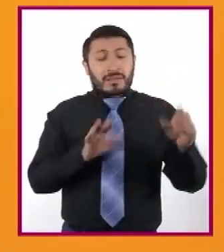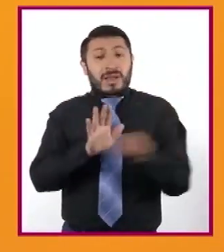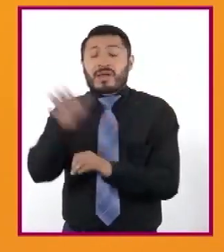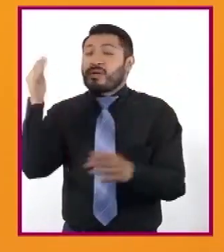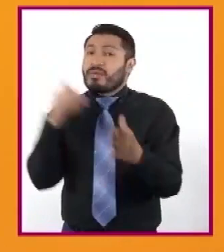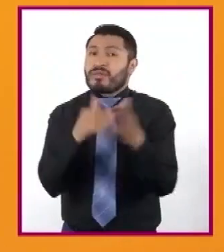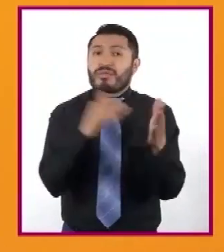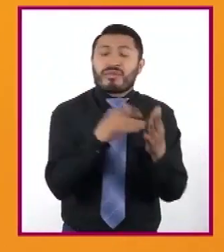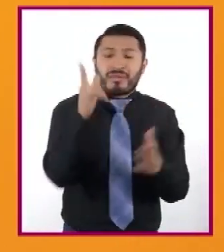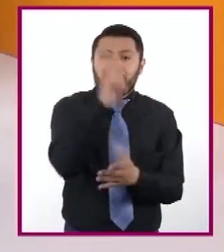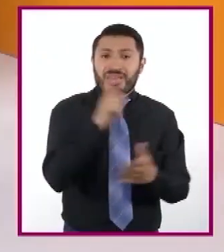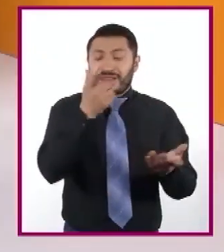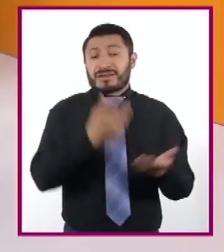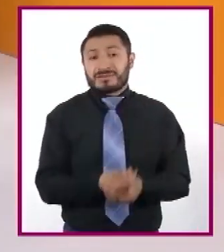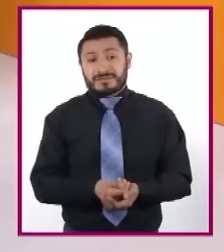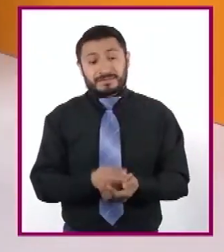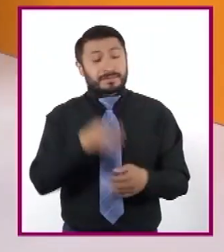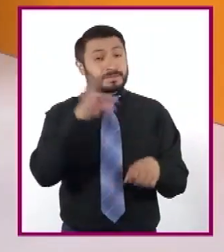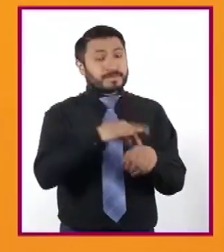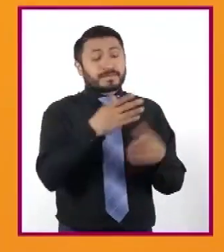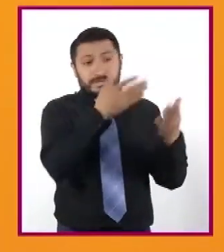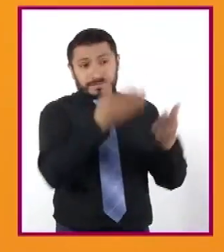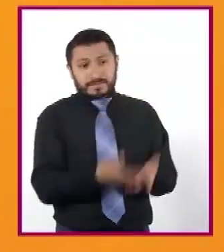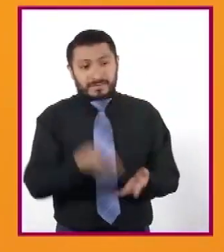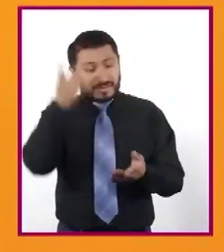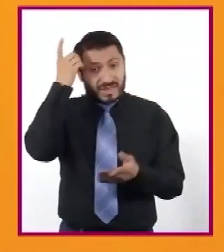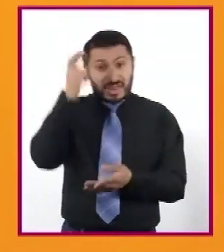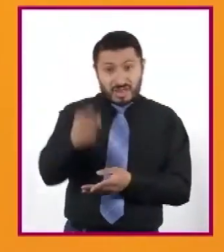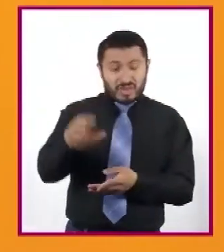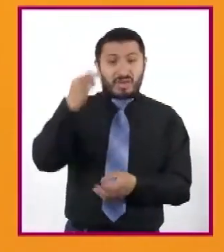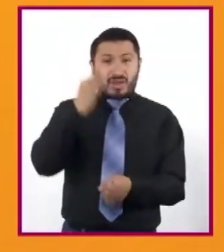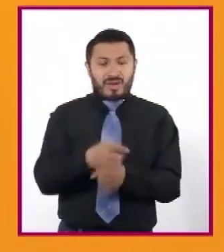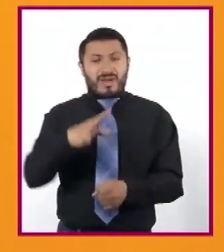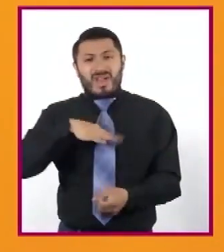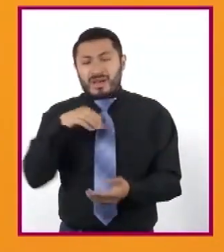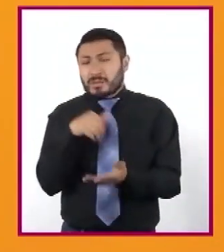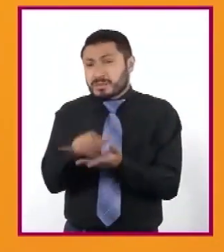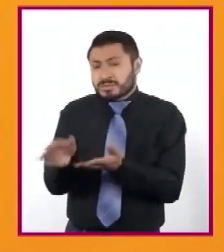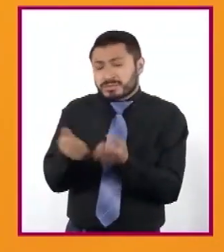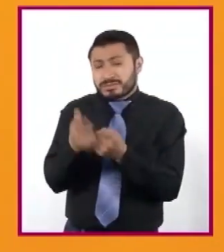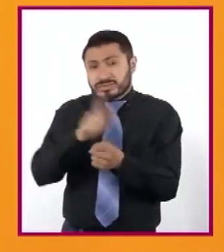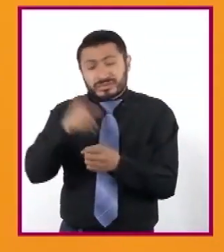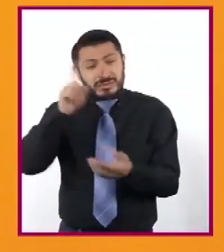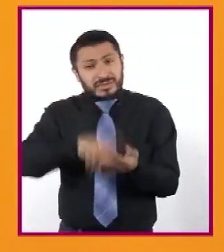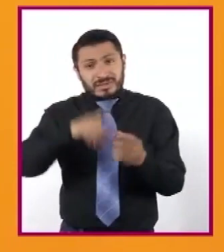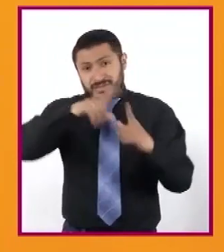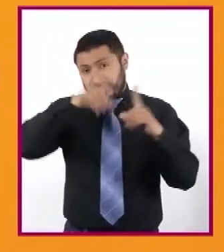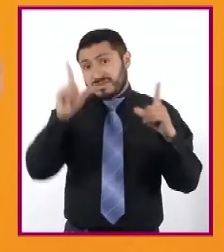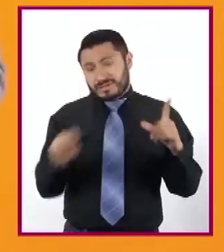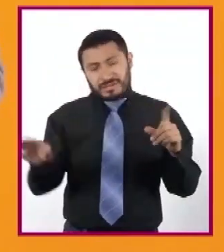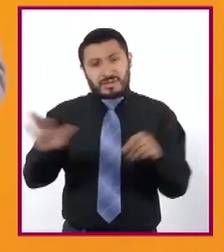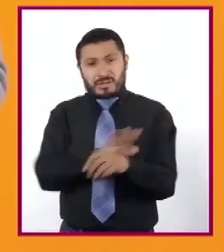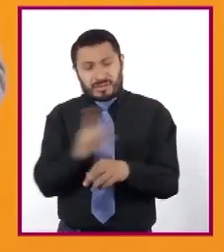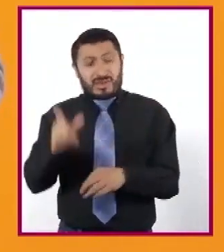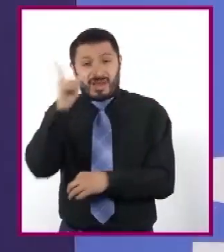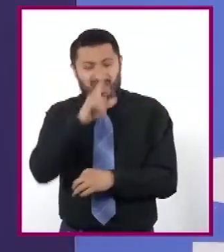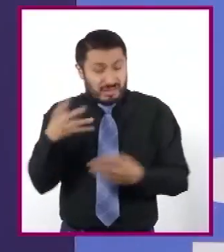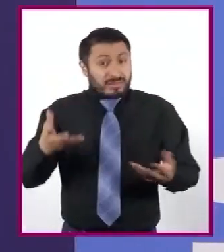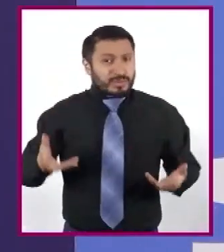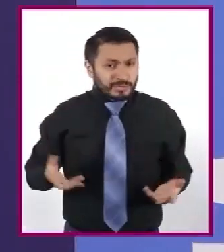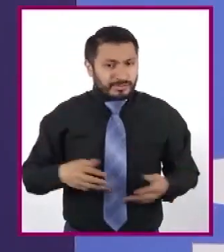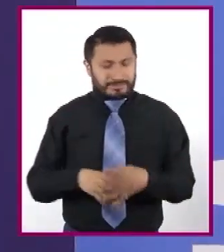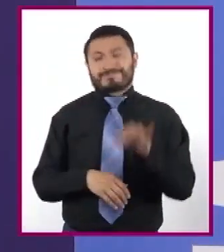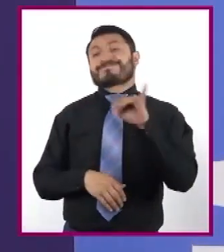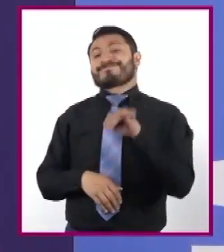lingüísticas. Doctor, ¿actualmente existe exclusión social en nuestro país a causa de la lengua?